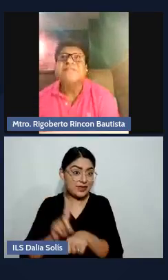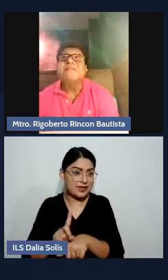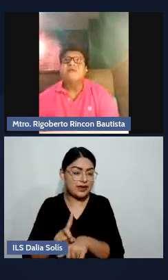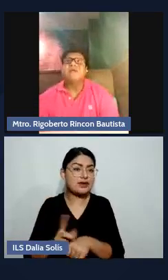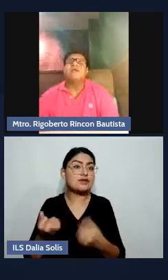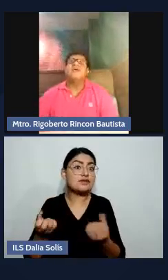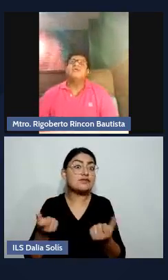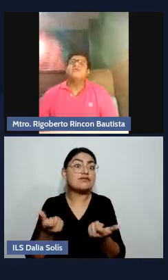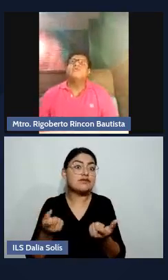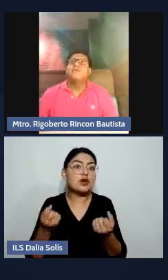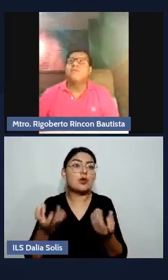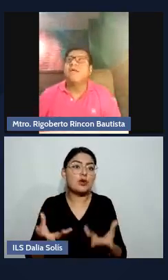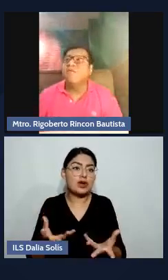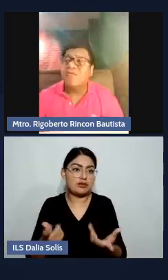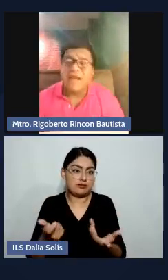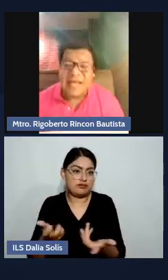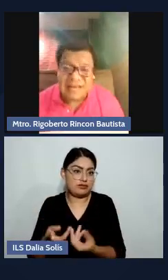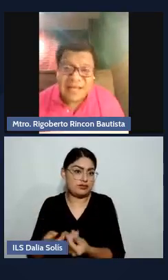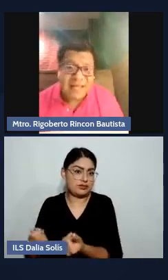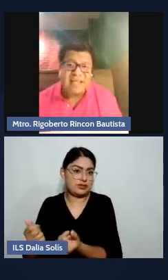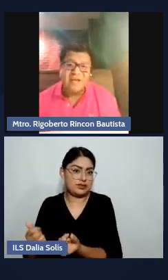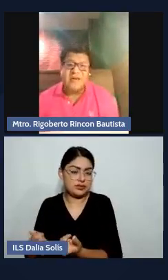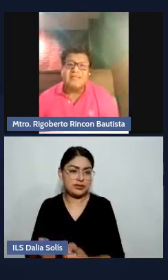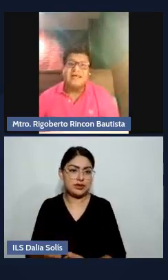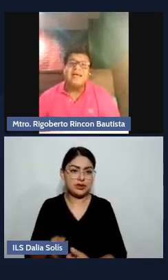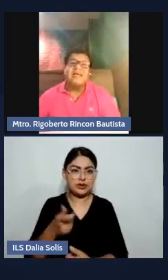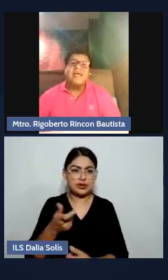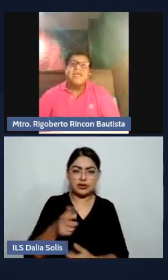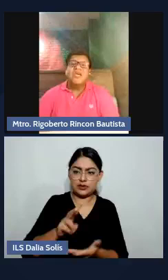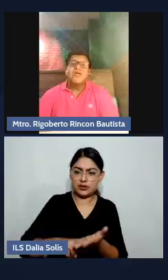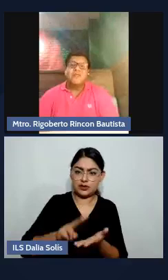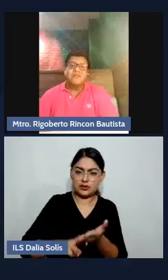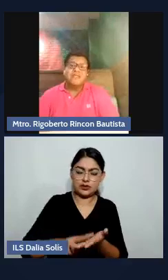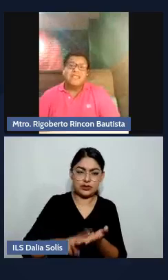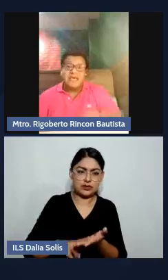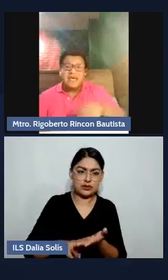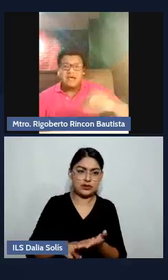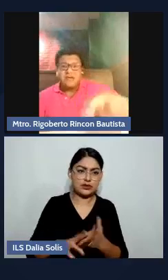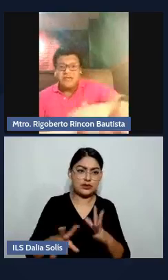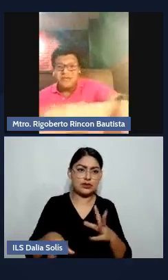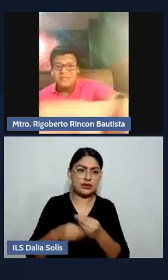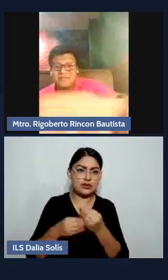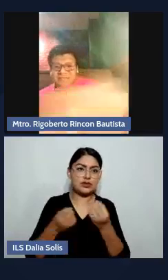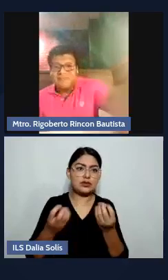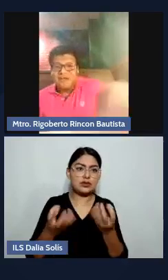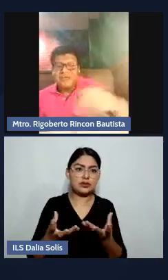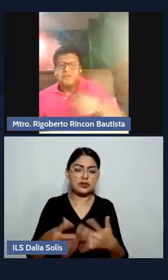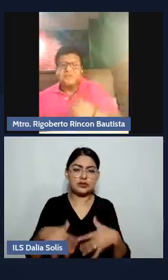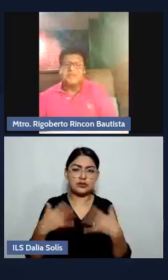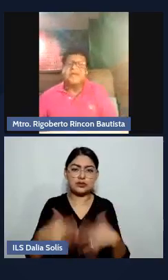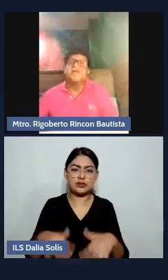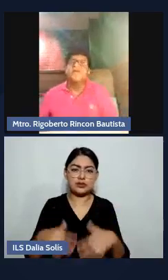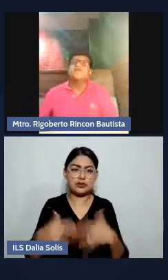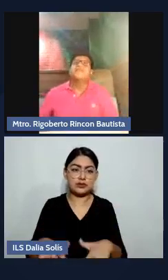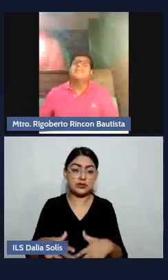esto multiplícalo por la cantidad que te cuesta y completamente, ¿qué? Upsi. Empezamos a ver cuánto es